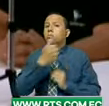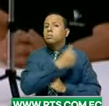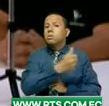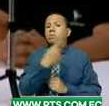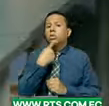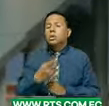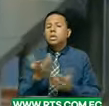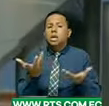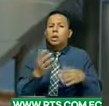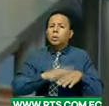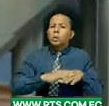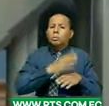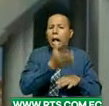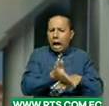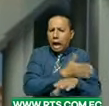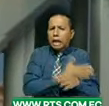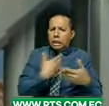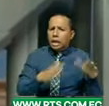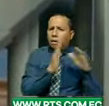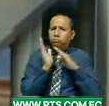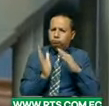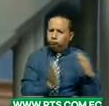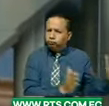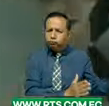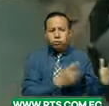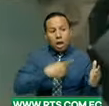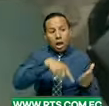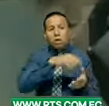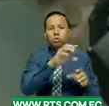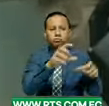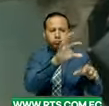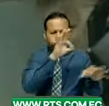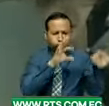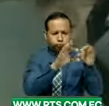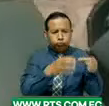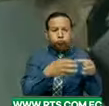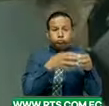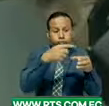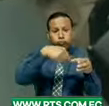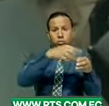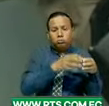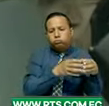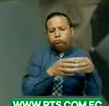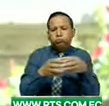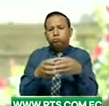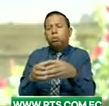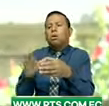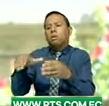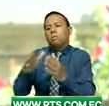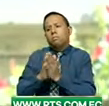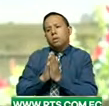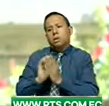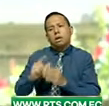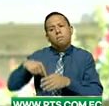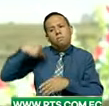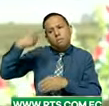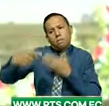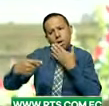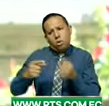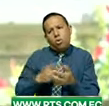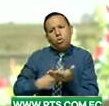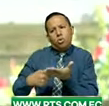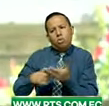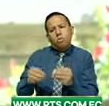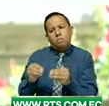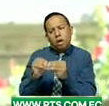pudieron asistir y en su lugar enviaron una comitiva para coordinar una reunión mayor con el gobierno. Además de las